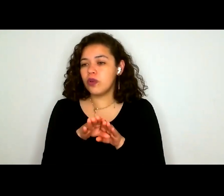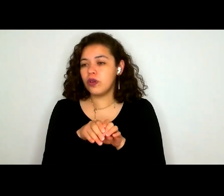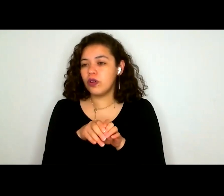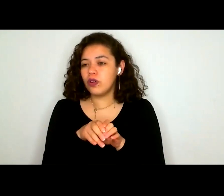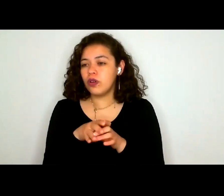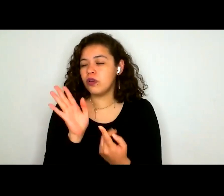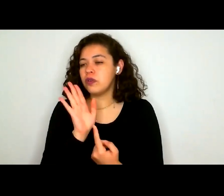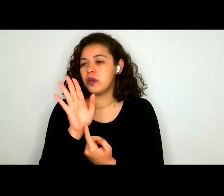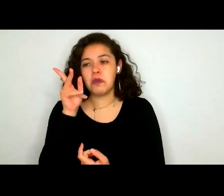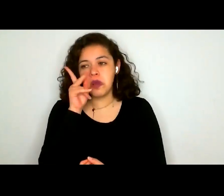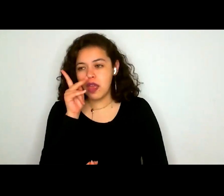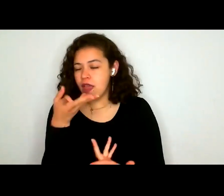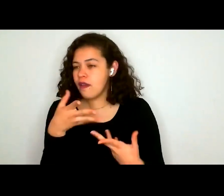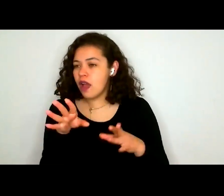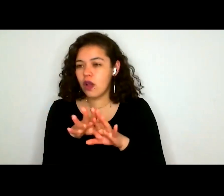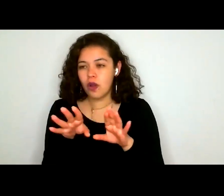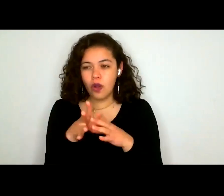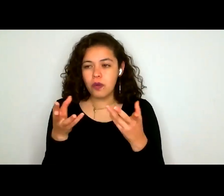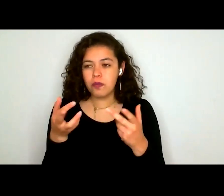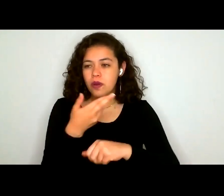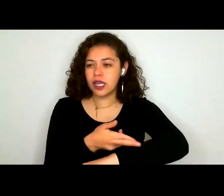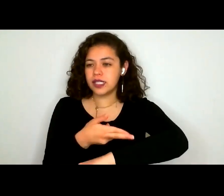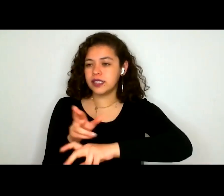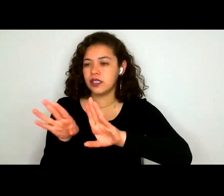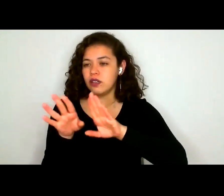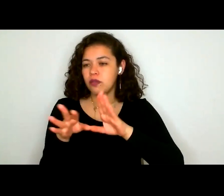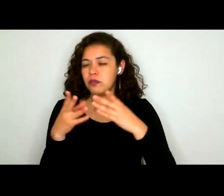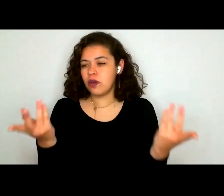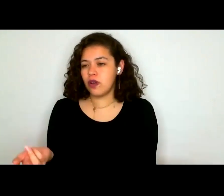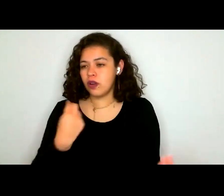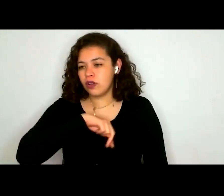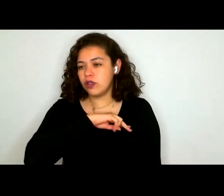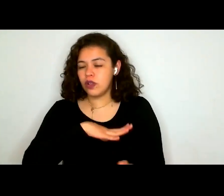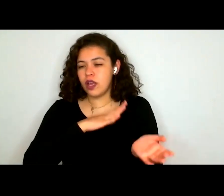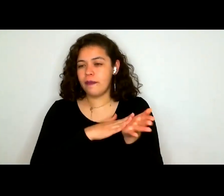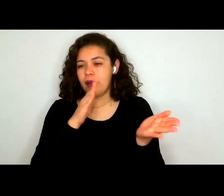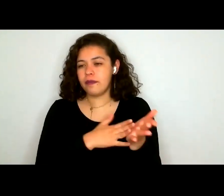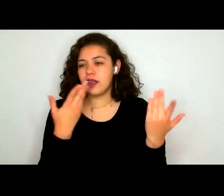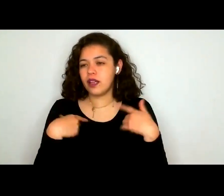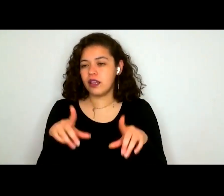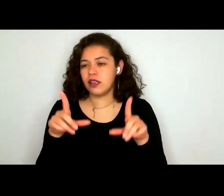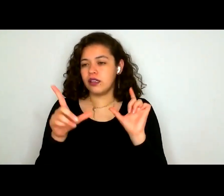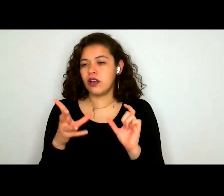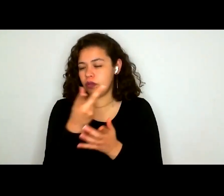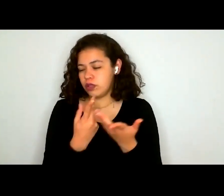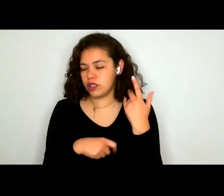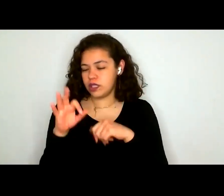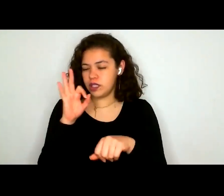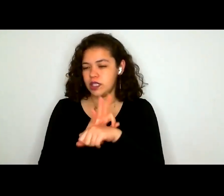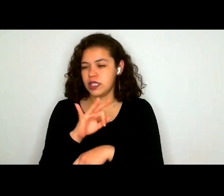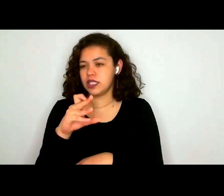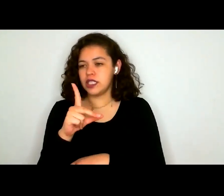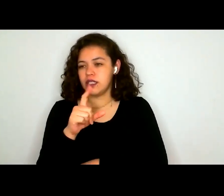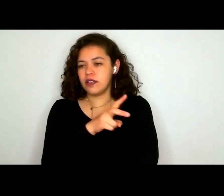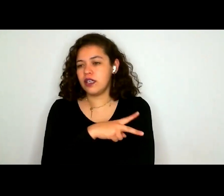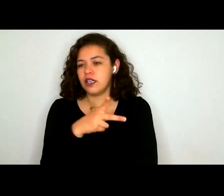demuestra o se registra el no tener un documento, bueno, todo un programa de protección civil. En caso de